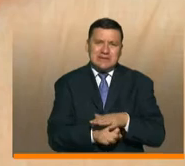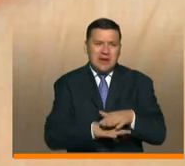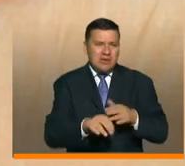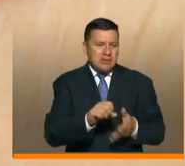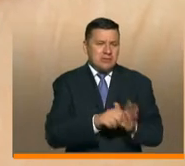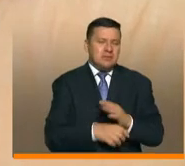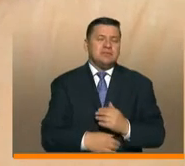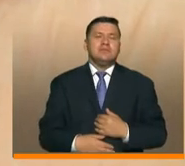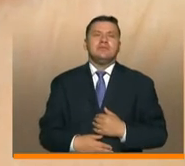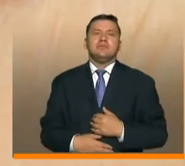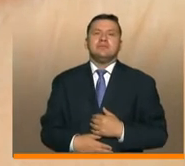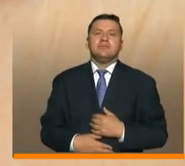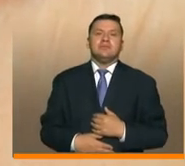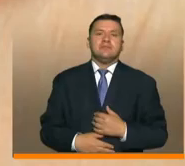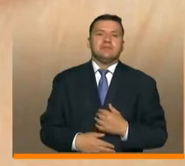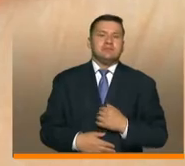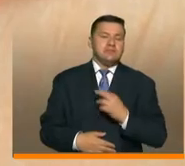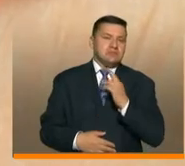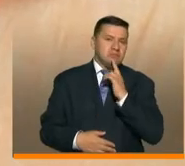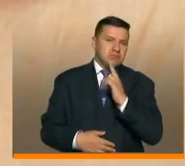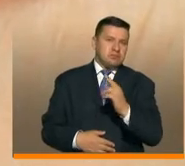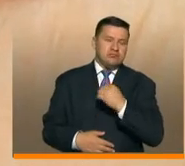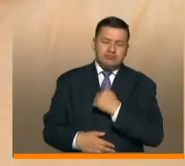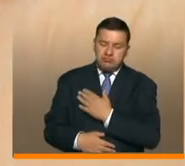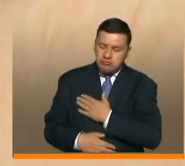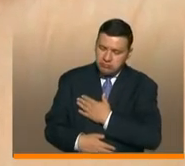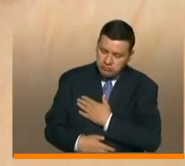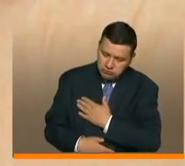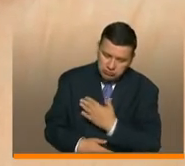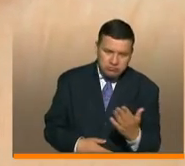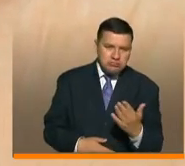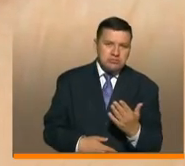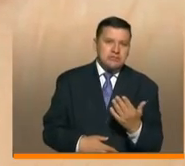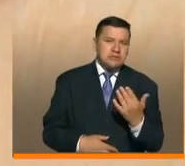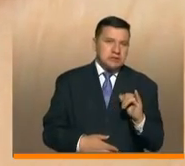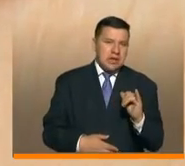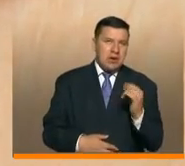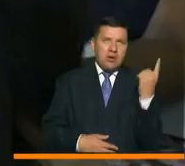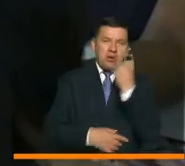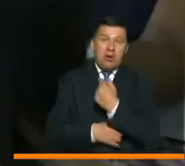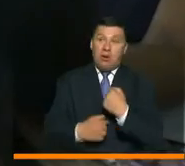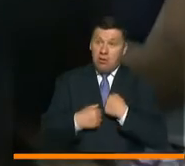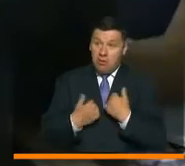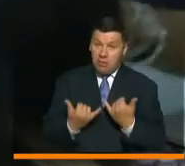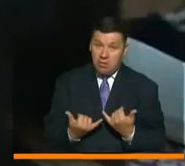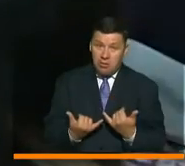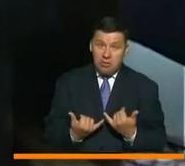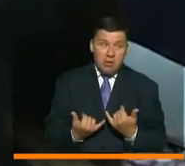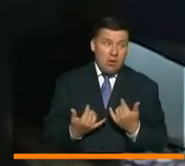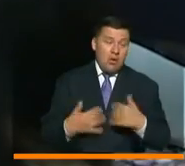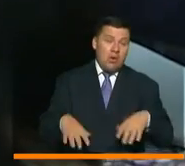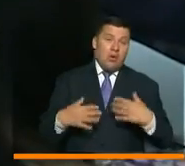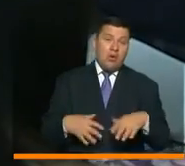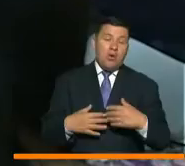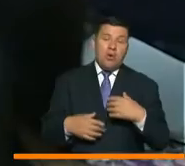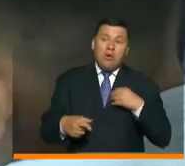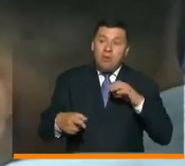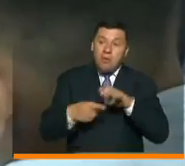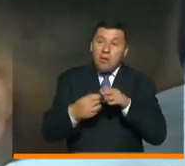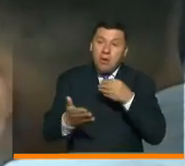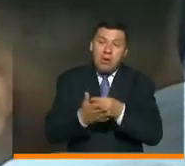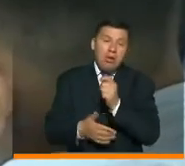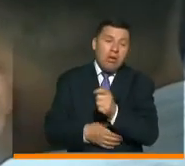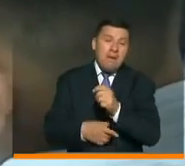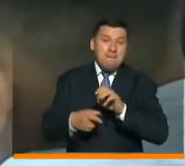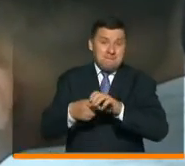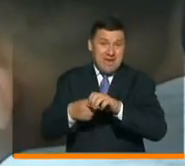pandemia. Debo registrar suma complacencia al obtener en el día de hoy la exención del valor total de